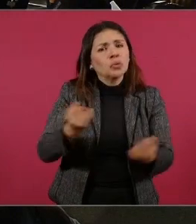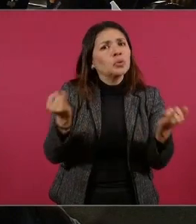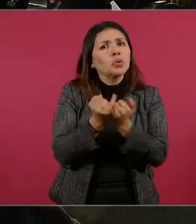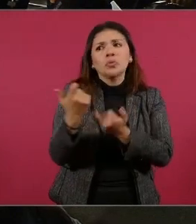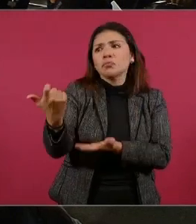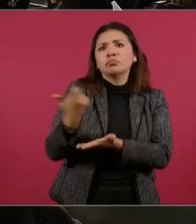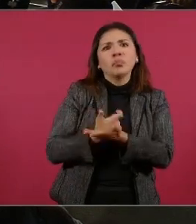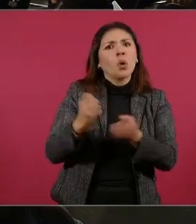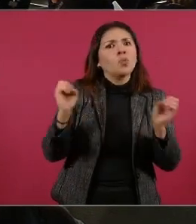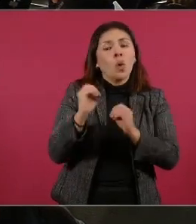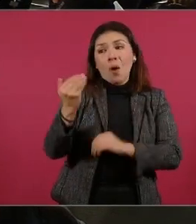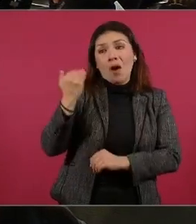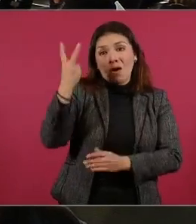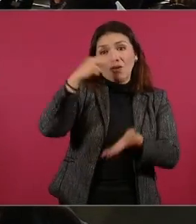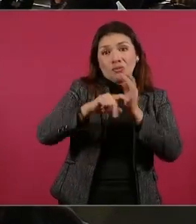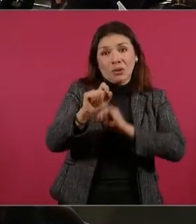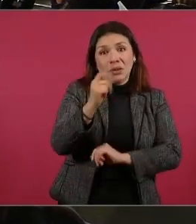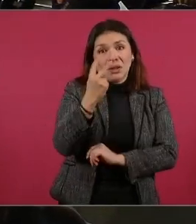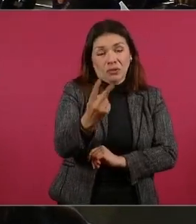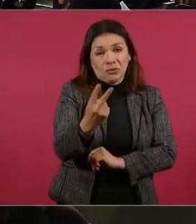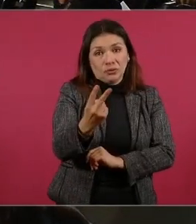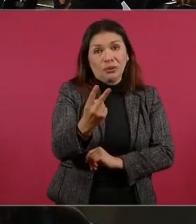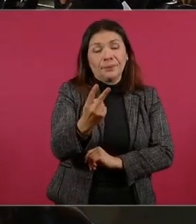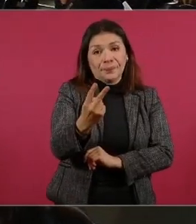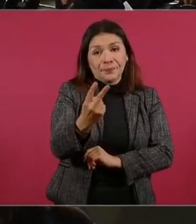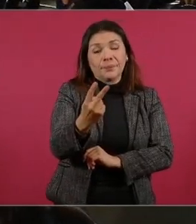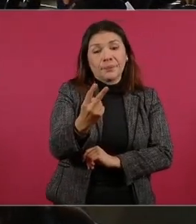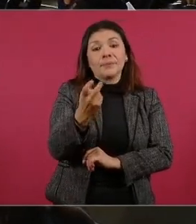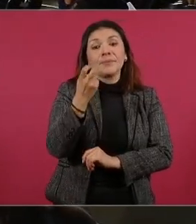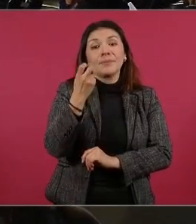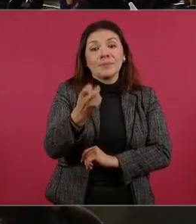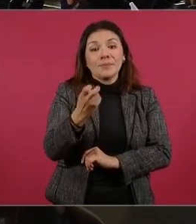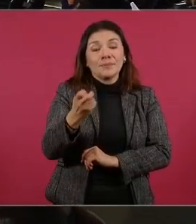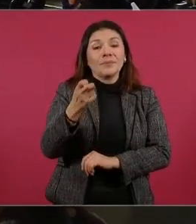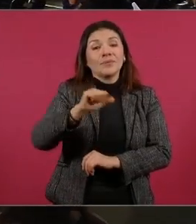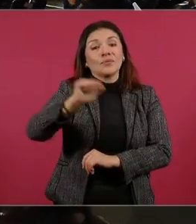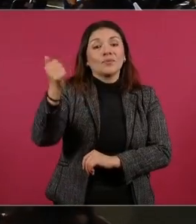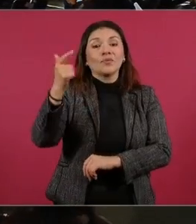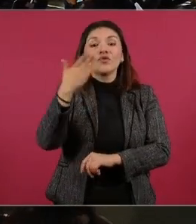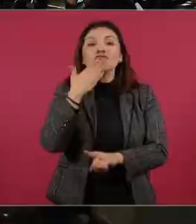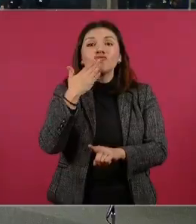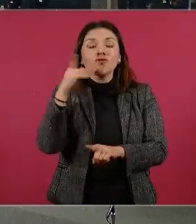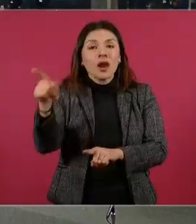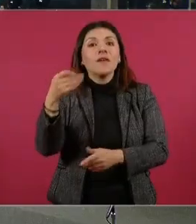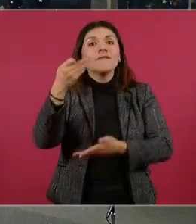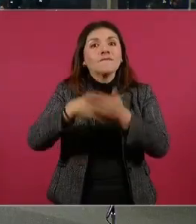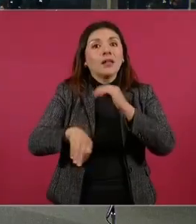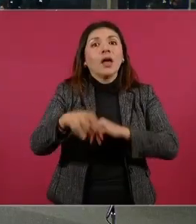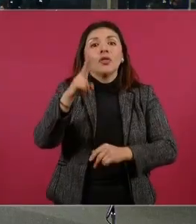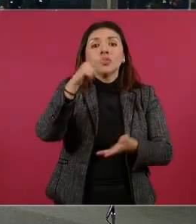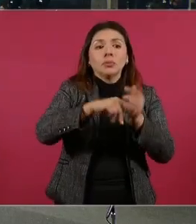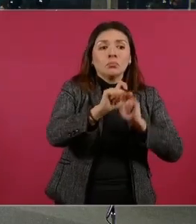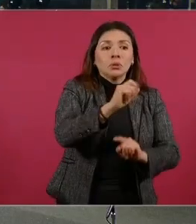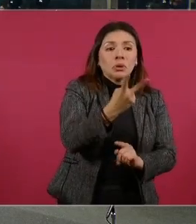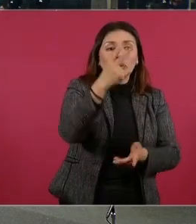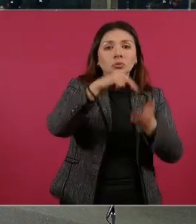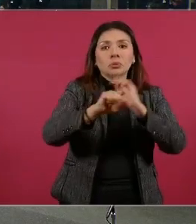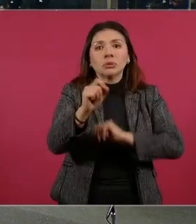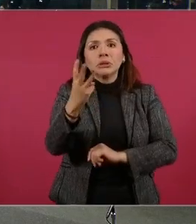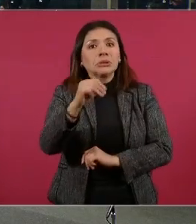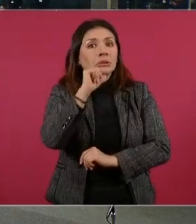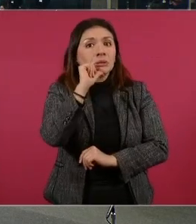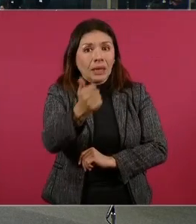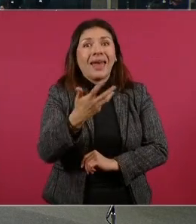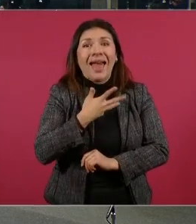recibieron en el 2022 y en en el caso particular que hay de Sonora no lo ha recibido ni el 22 ni el 23